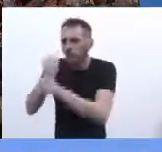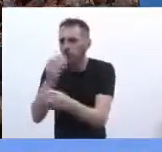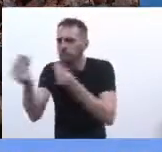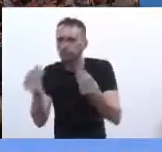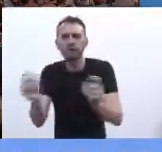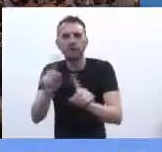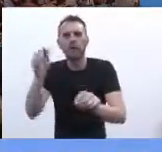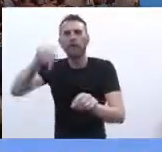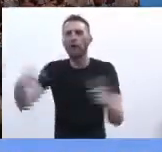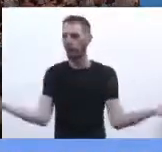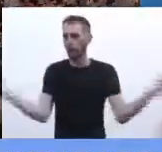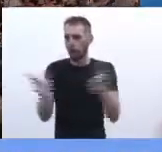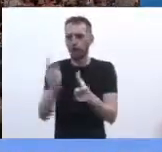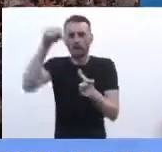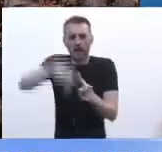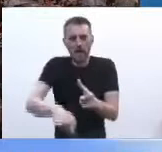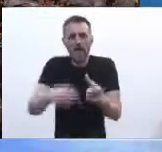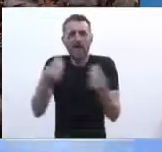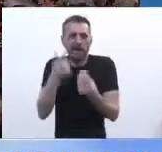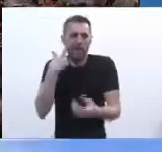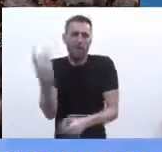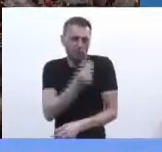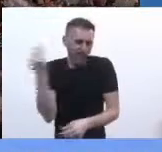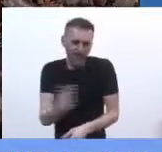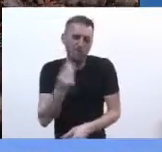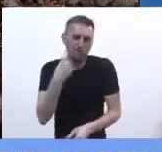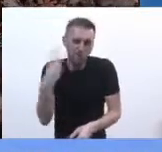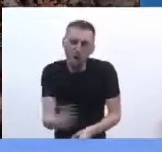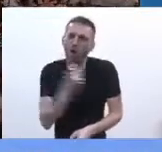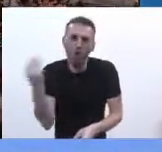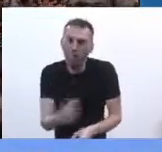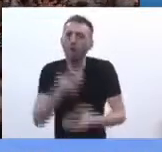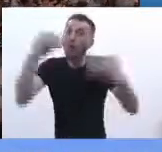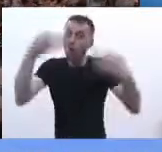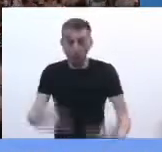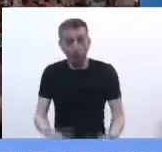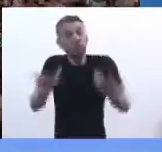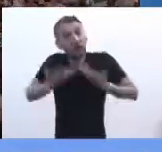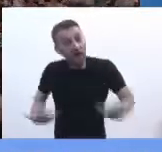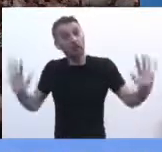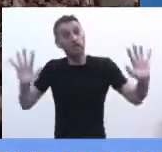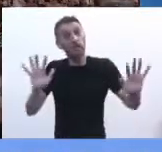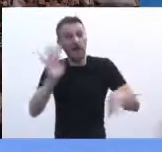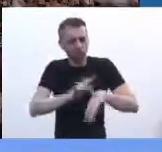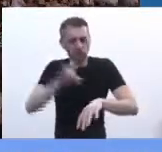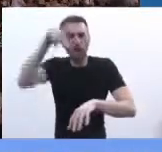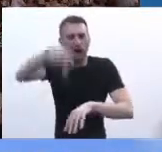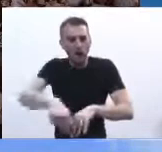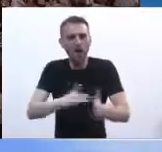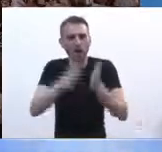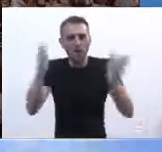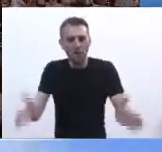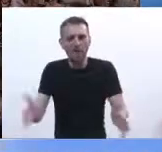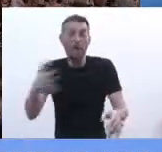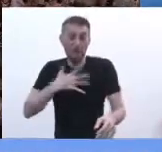pero aparte se hizo con mucha picardía y pueden coincidir conmigo o no pero para mí es una